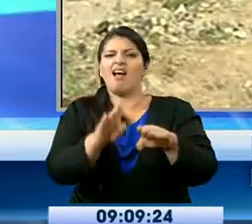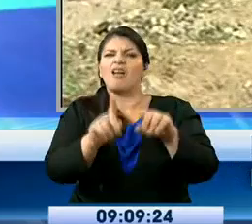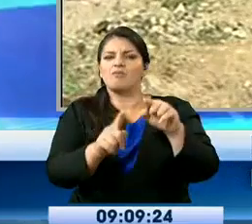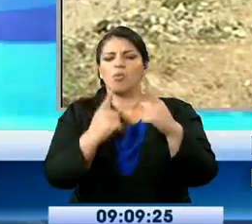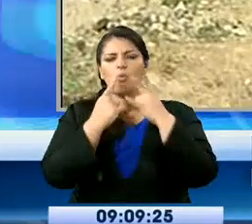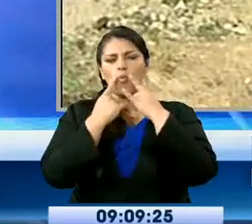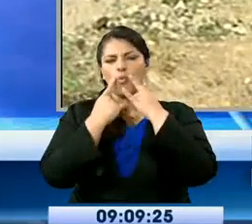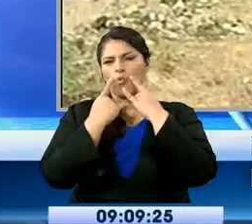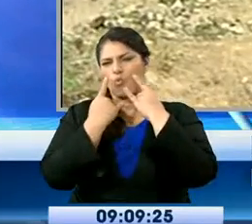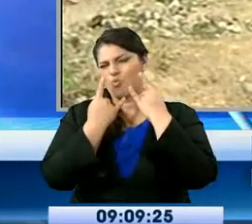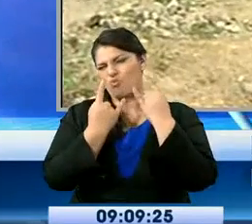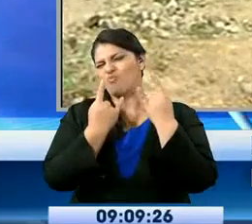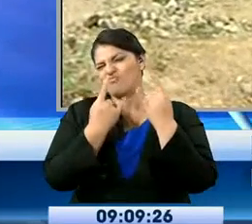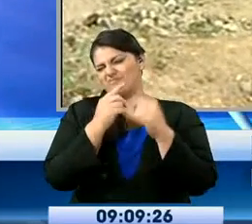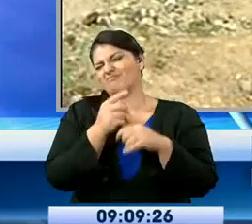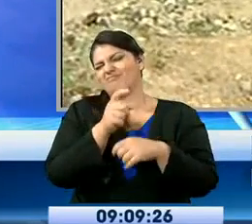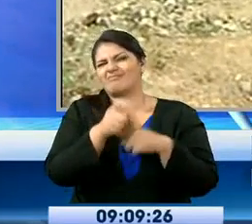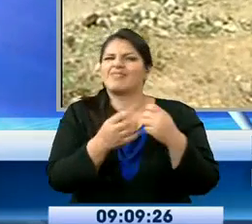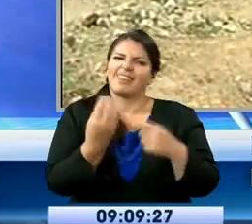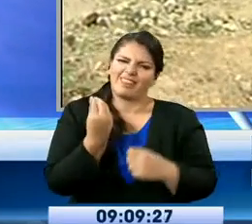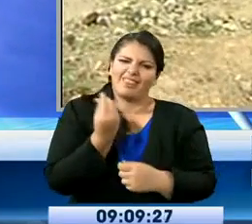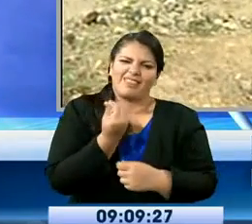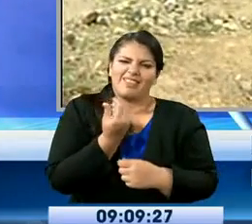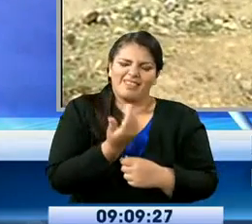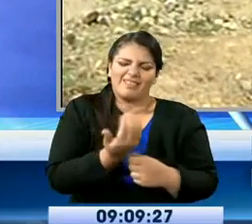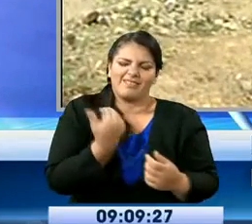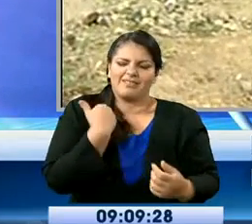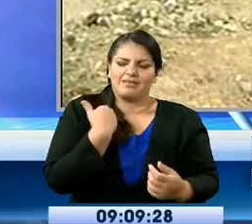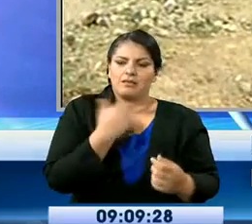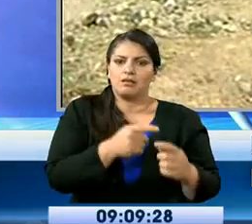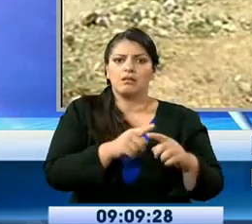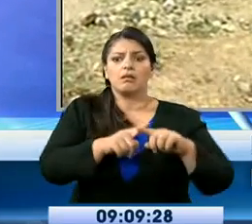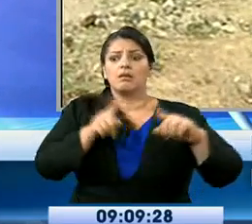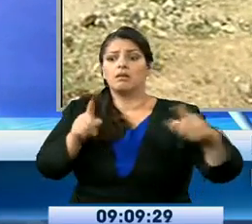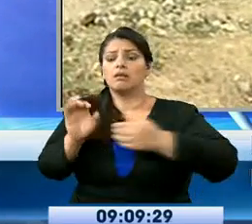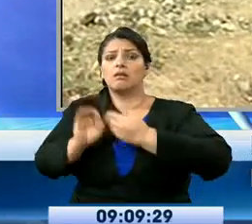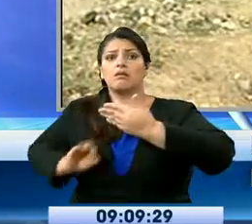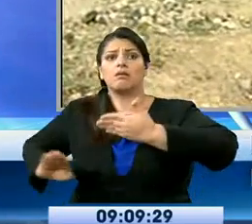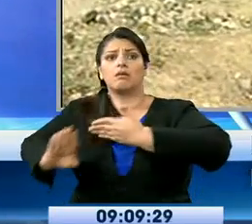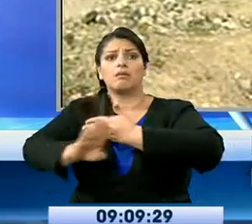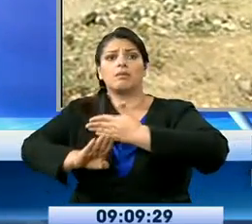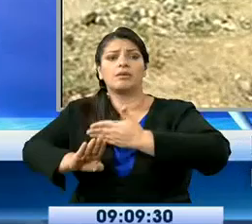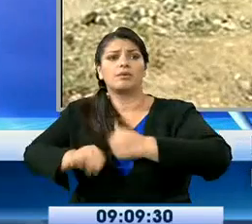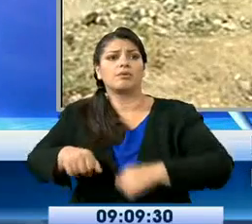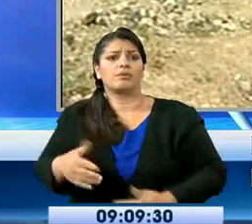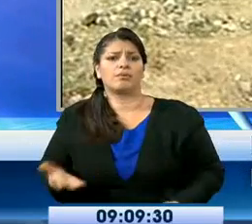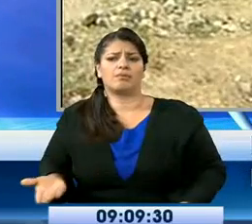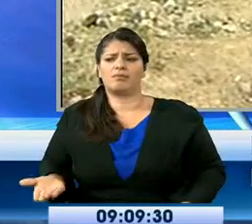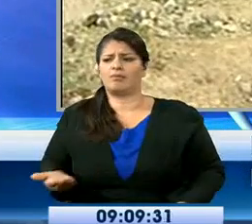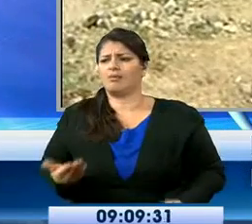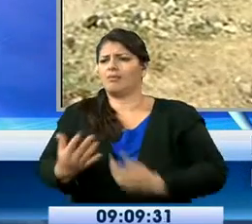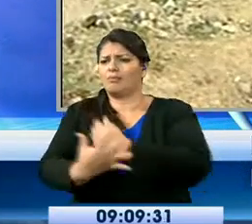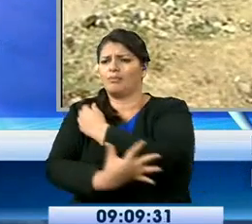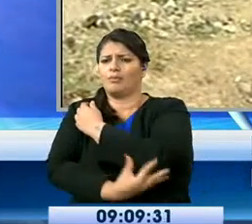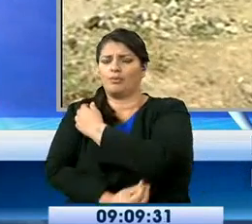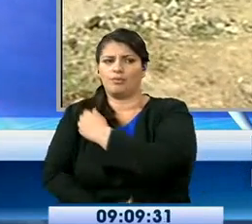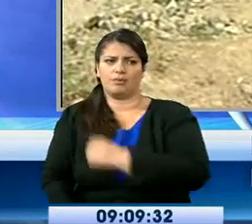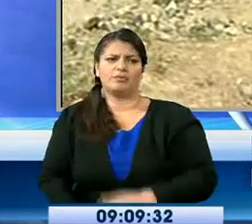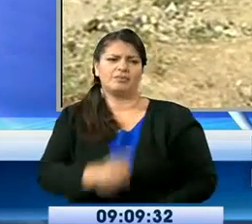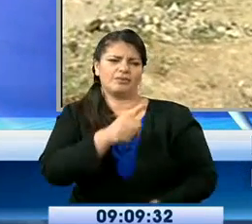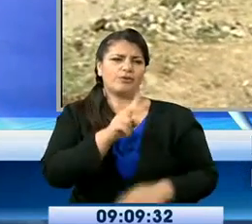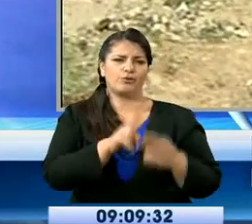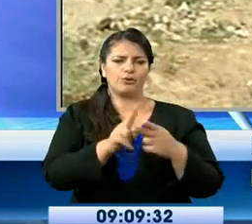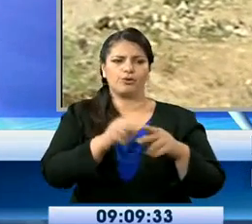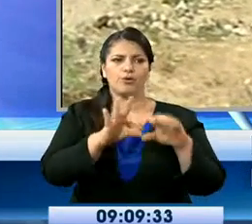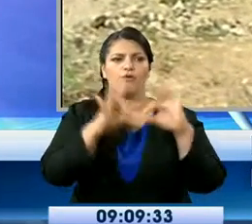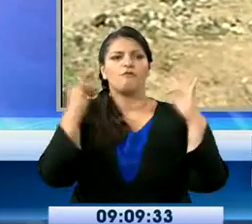¿verdad? Hay familias, niños que pasan con el aire prendido, la familia come con aire acondicionado, duerme